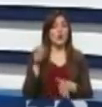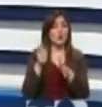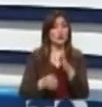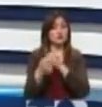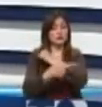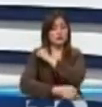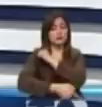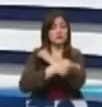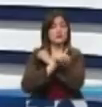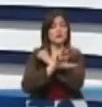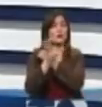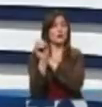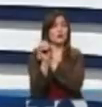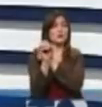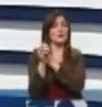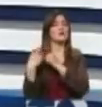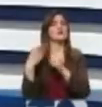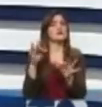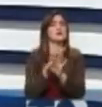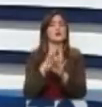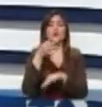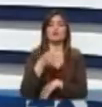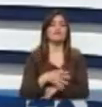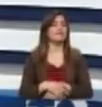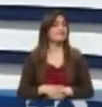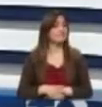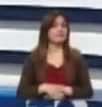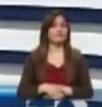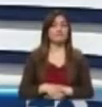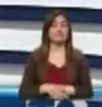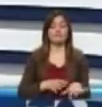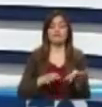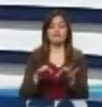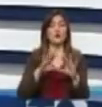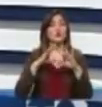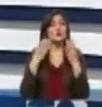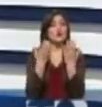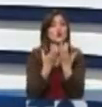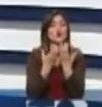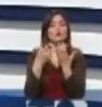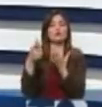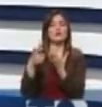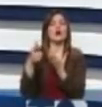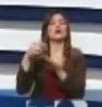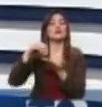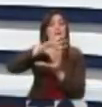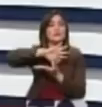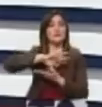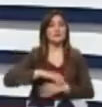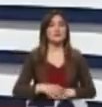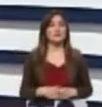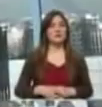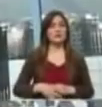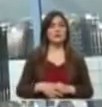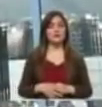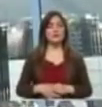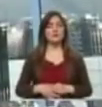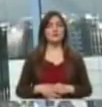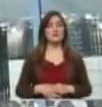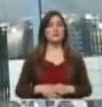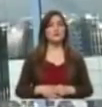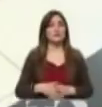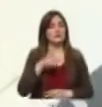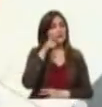sancionados por no cumplir con su función en estos casos. Entregó estas cifras a la Comisión Ampetra de la Asamblea Nacional. Según